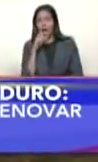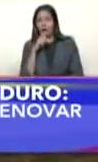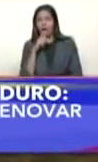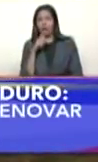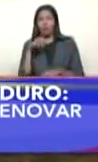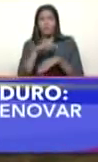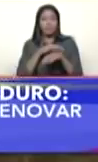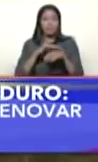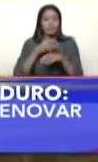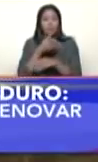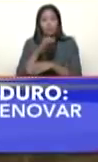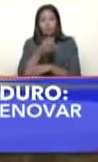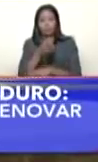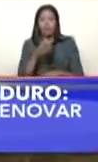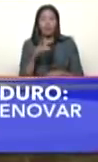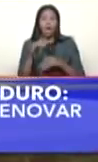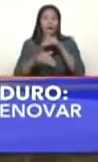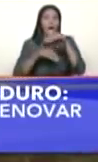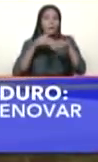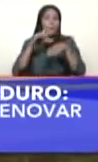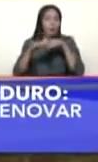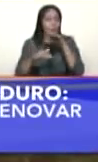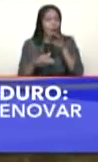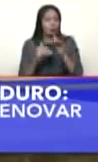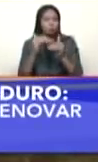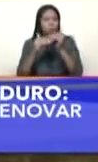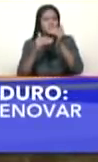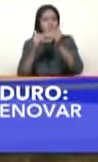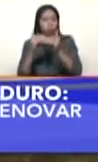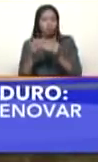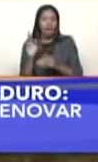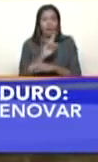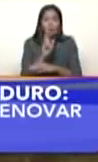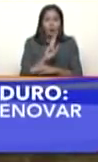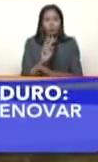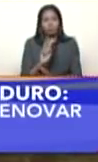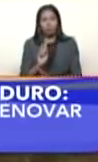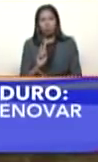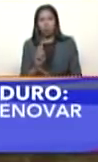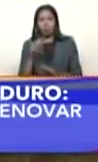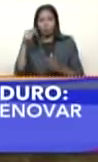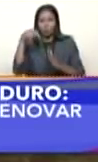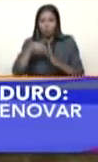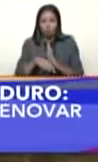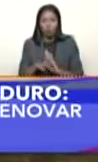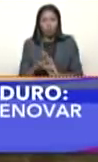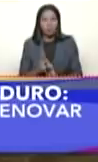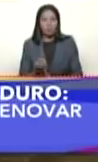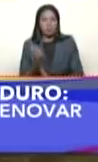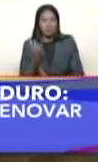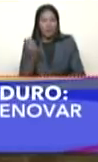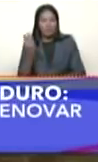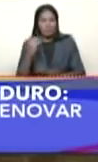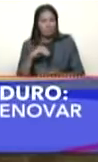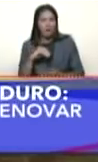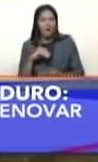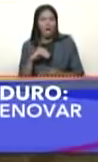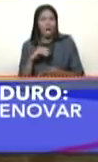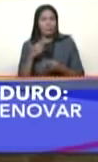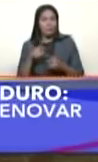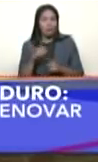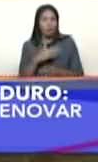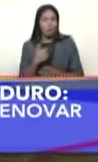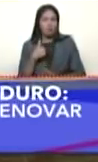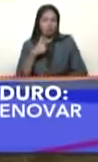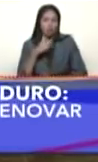Hemos avanzado paso a paso, poco a poco. Quizás no a la velocidad y a la profundidad que quería